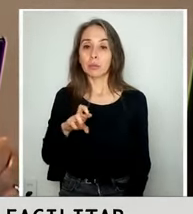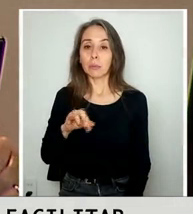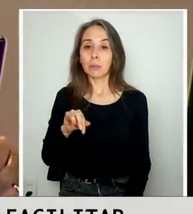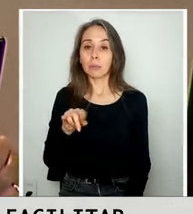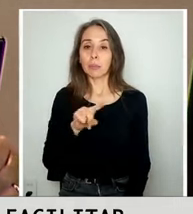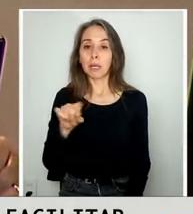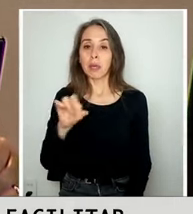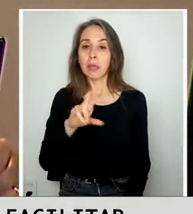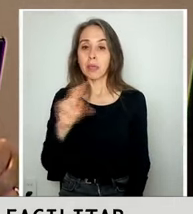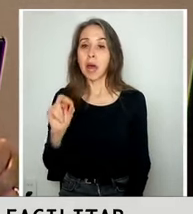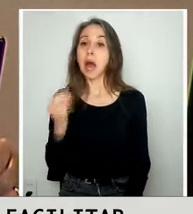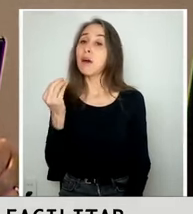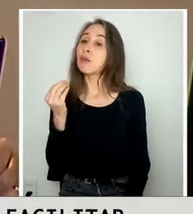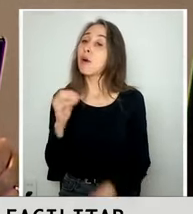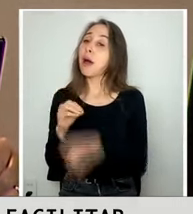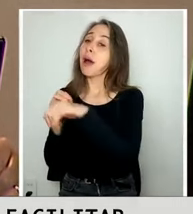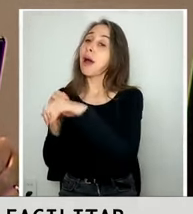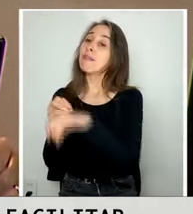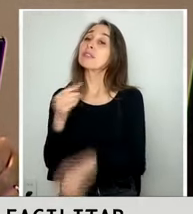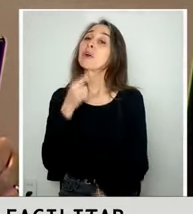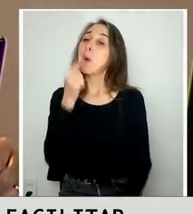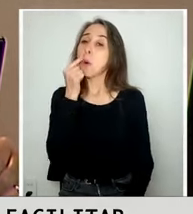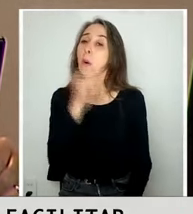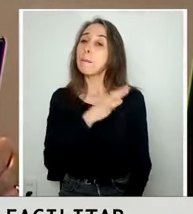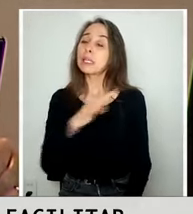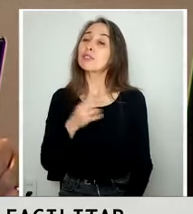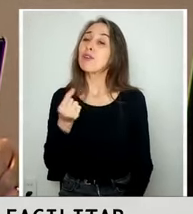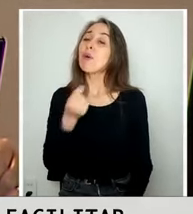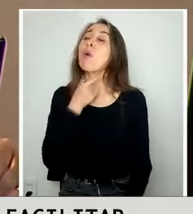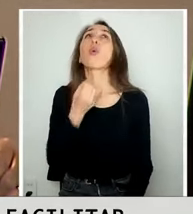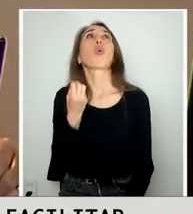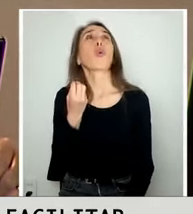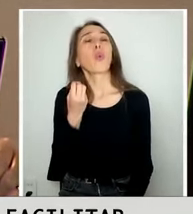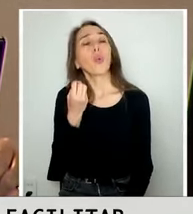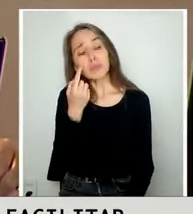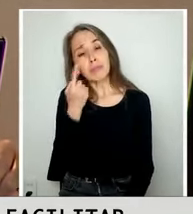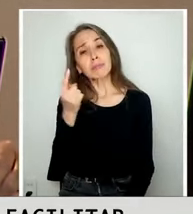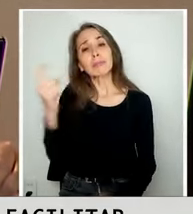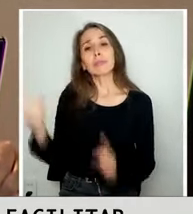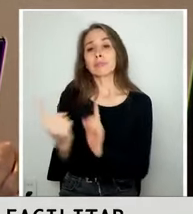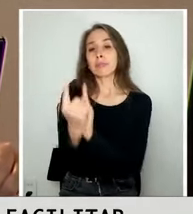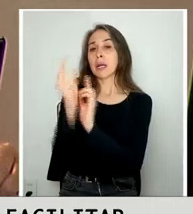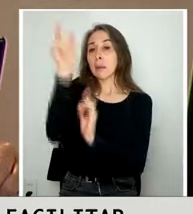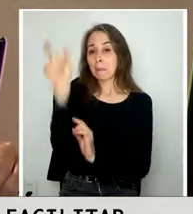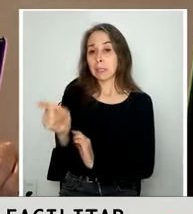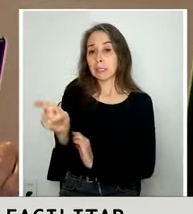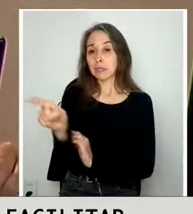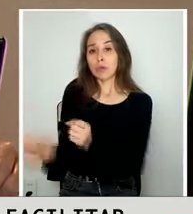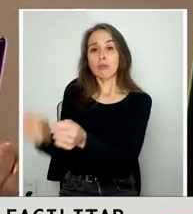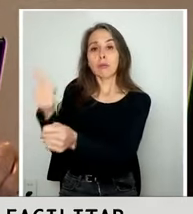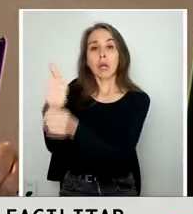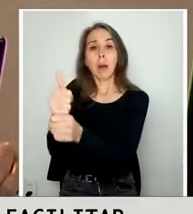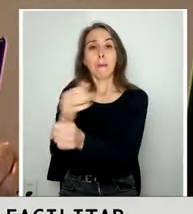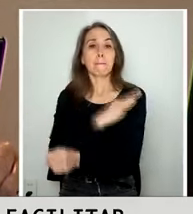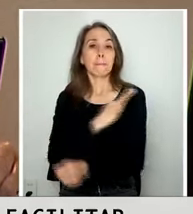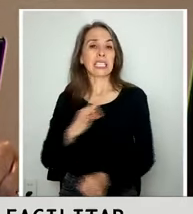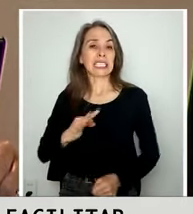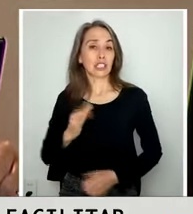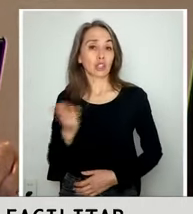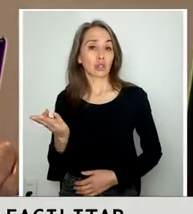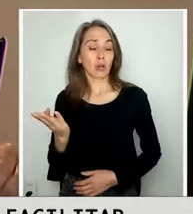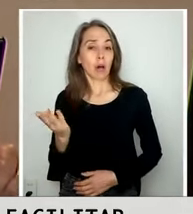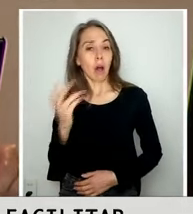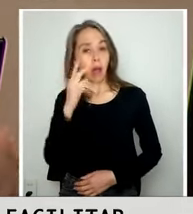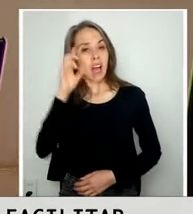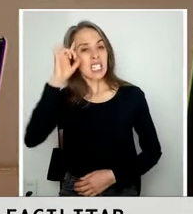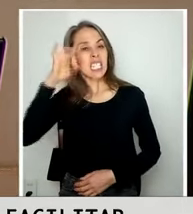ministro encontrarse con personas a cargo de ministerios que realmente conoce la realidad es eso no